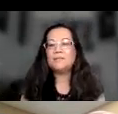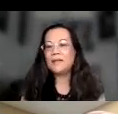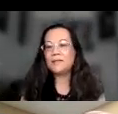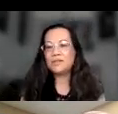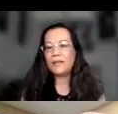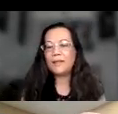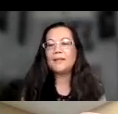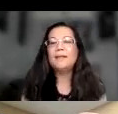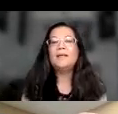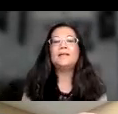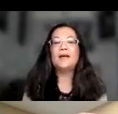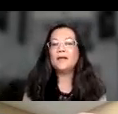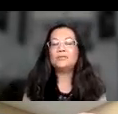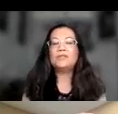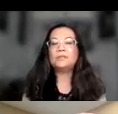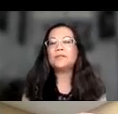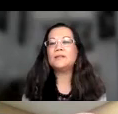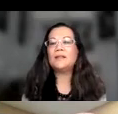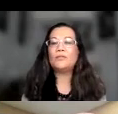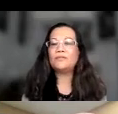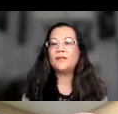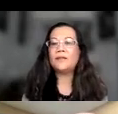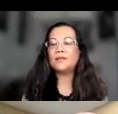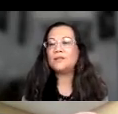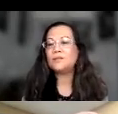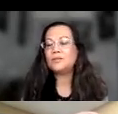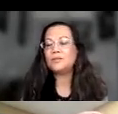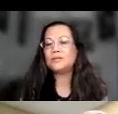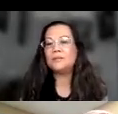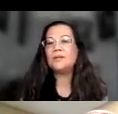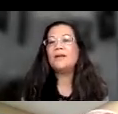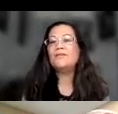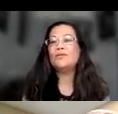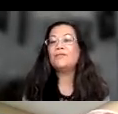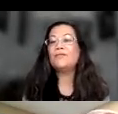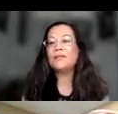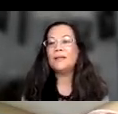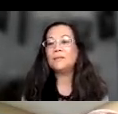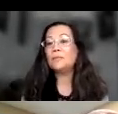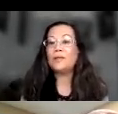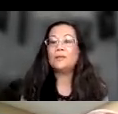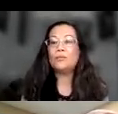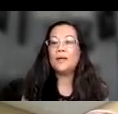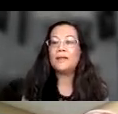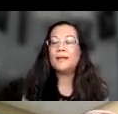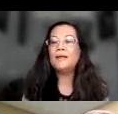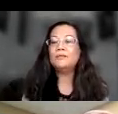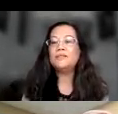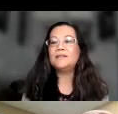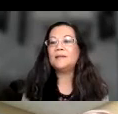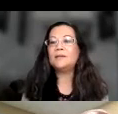entrenamientos, otros entrenamientos, los cuales han resultado y de